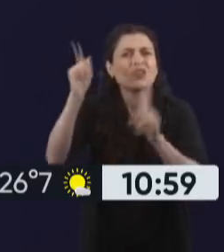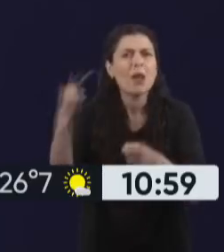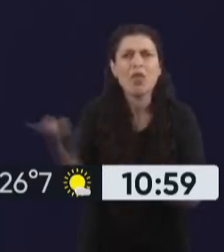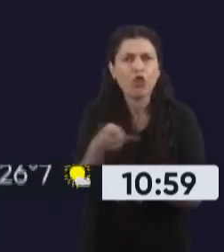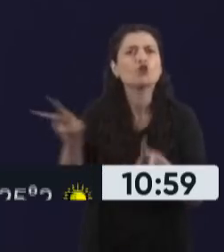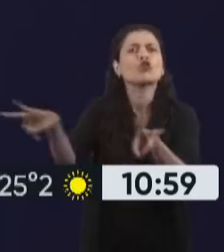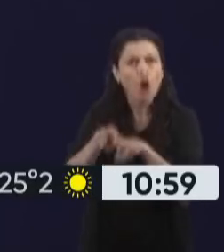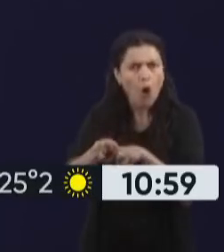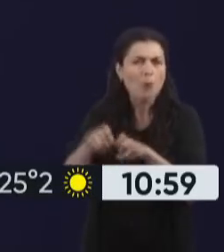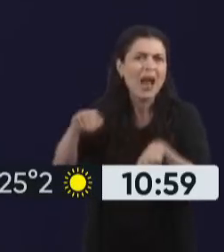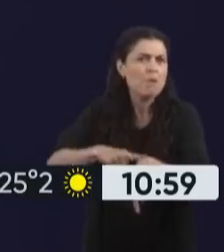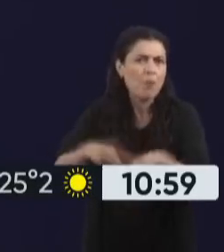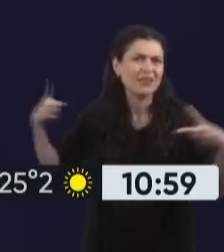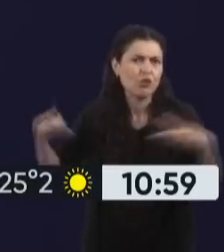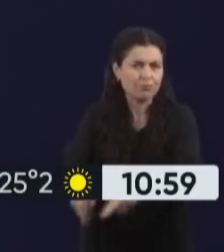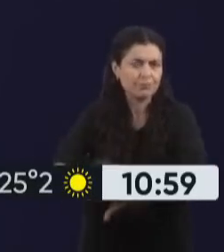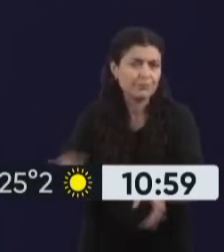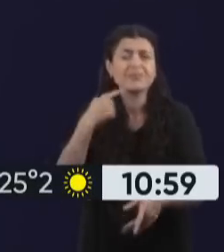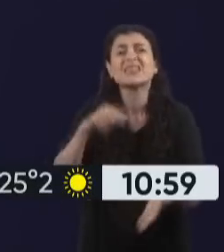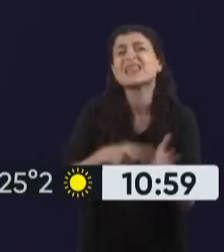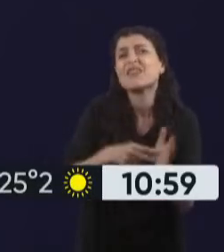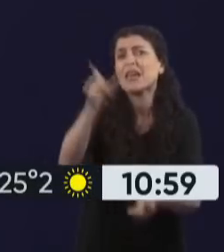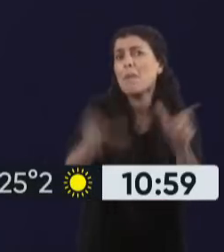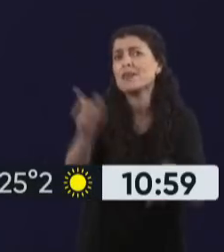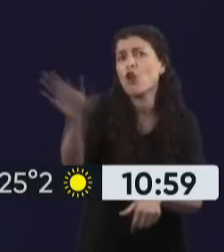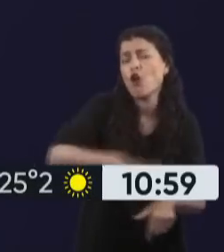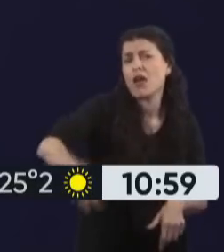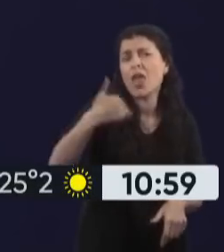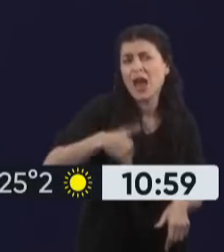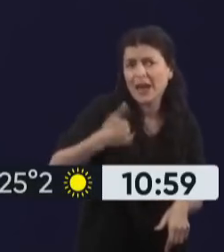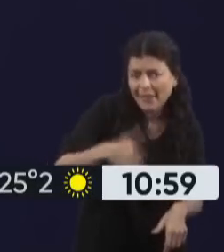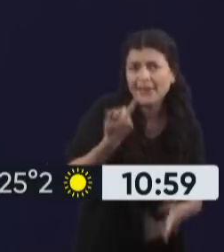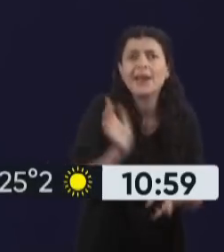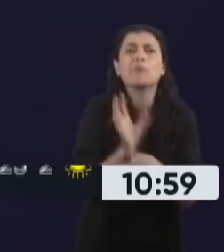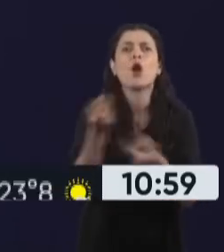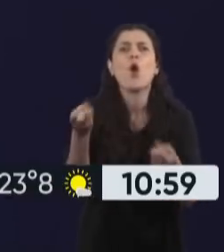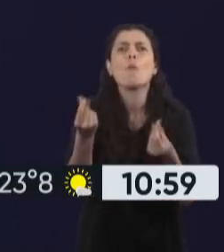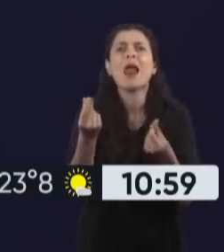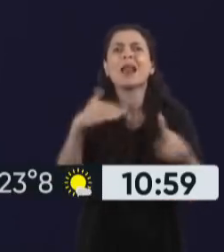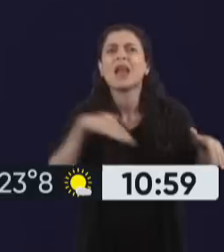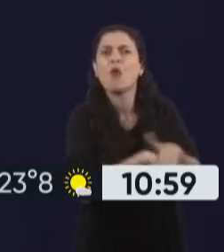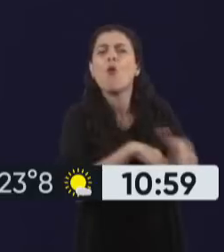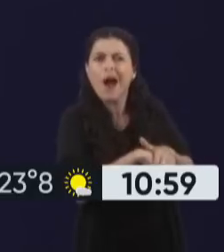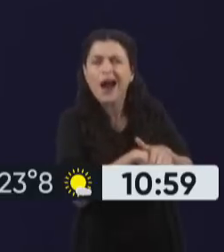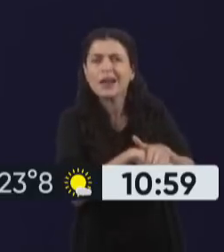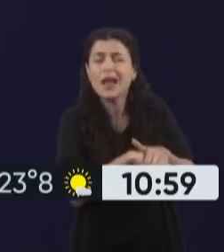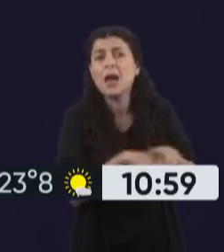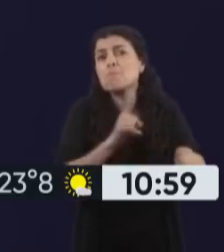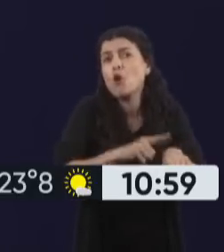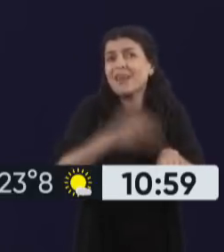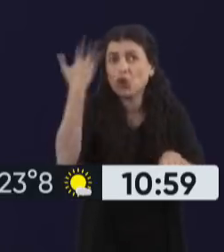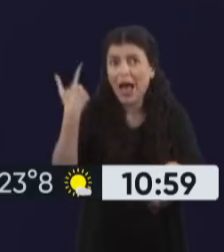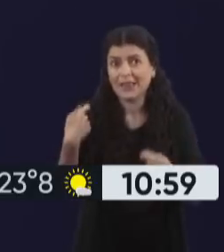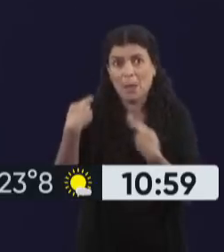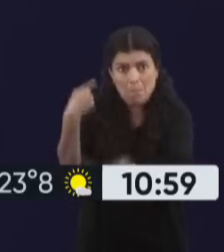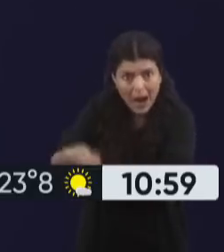Esto significa para los argentinos un ahorro, al menos de la asignación que se cobraba en mano,